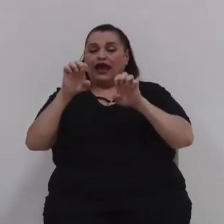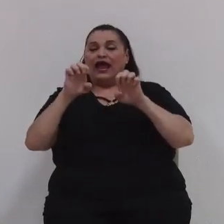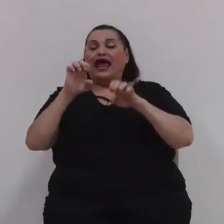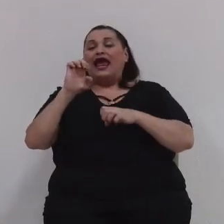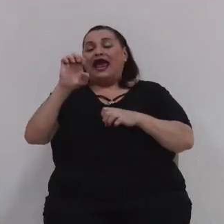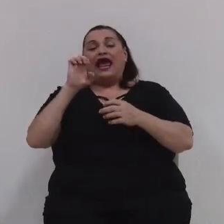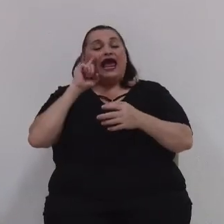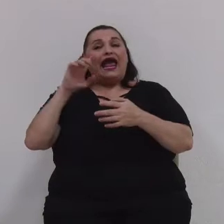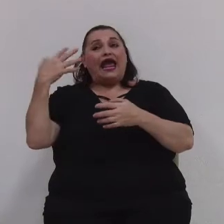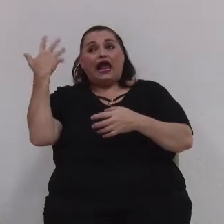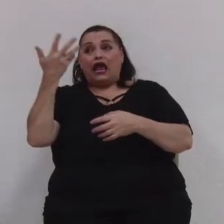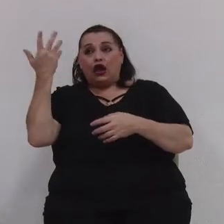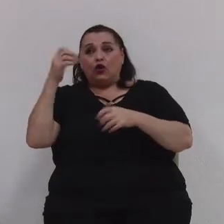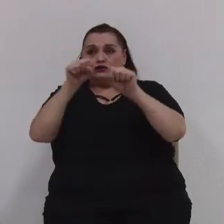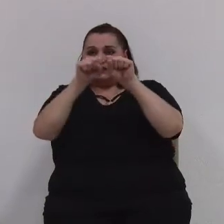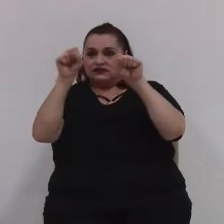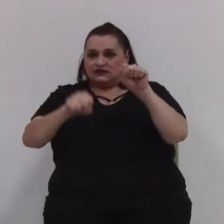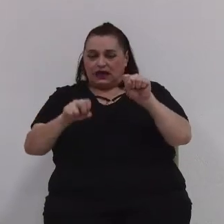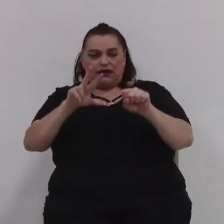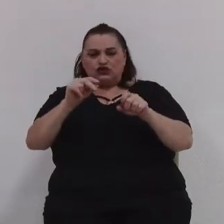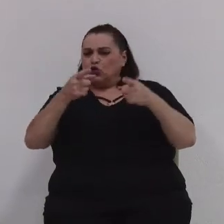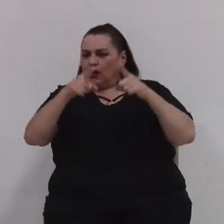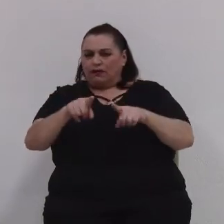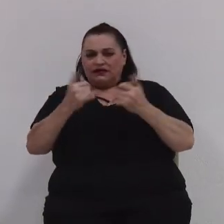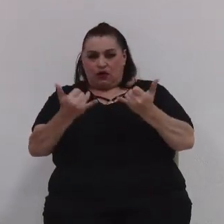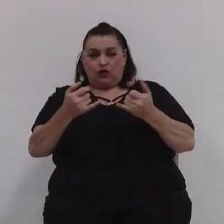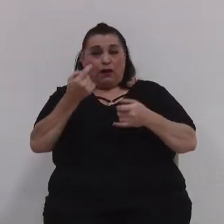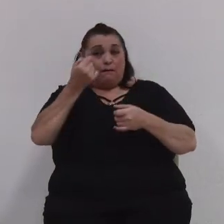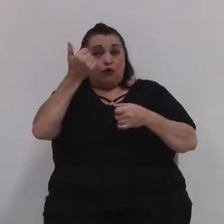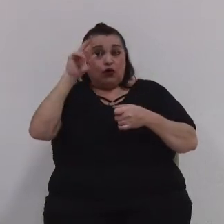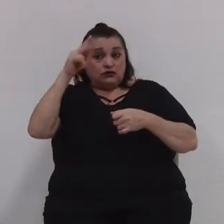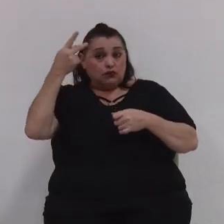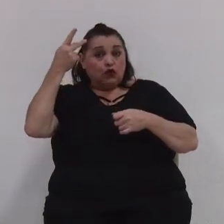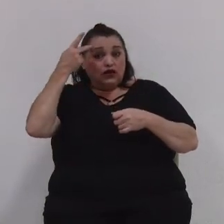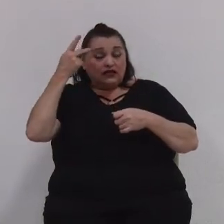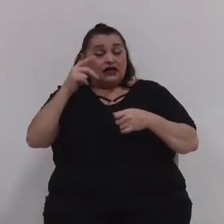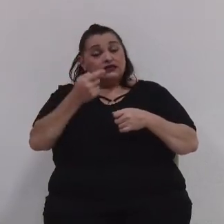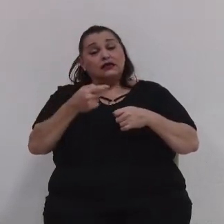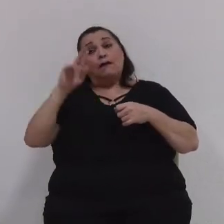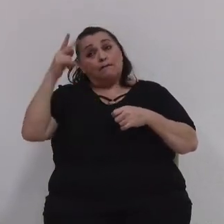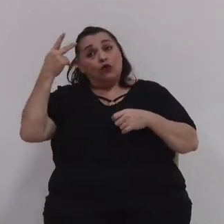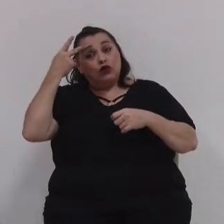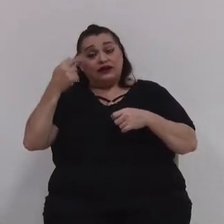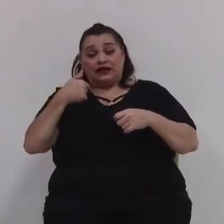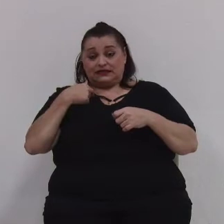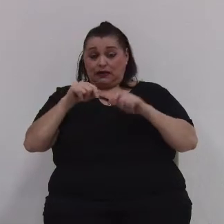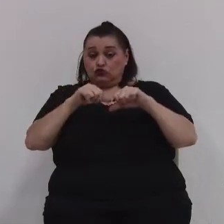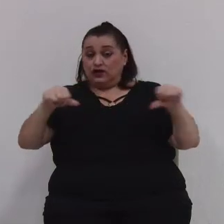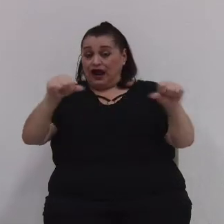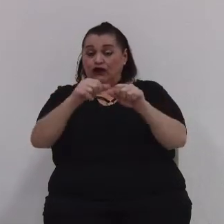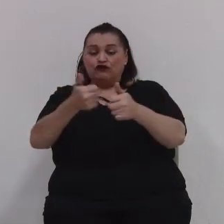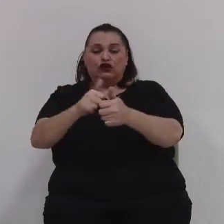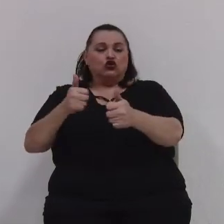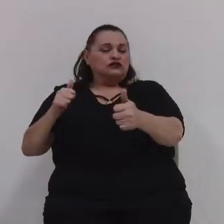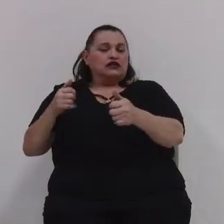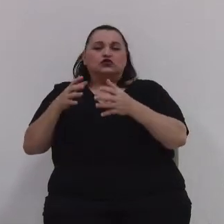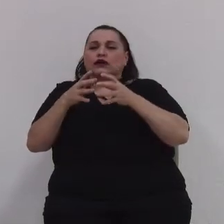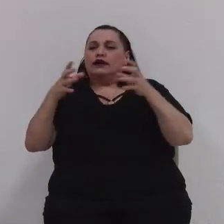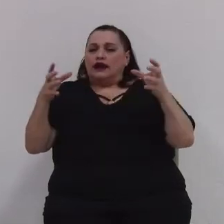y no lo que nos está pasando ahora, que por ejemplo de las pocas políticas que tenemos o de las políticas que tenemos en este campo estamos viendo un retroceso enorme en